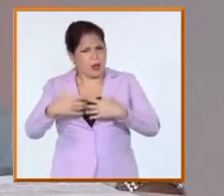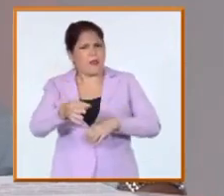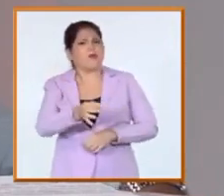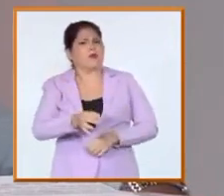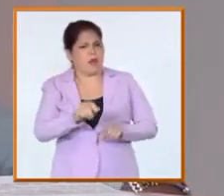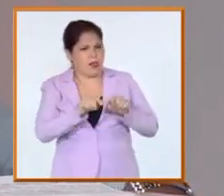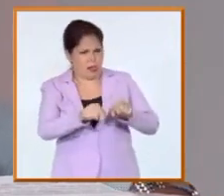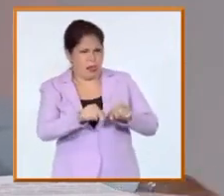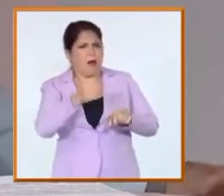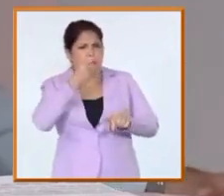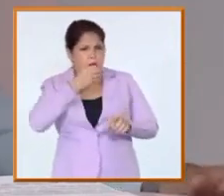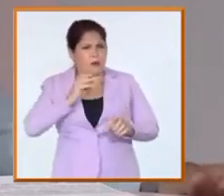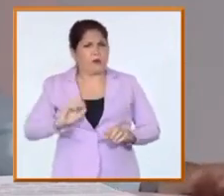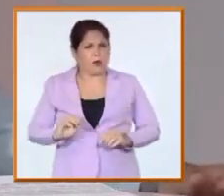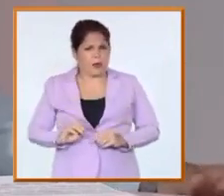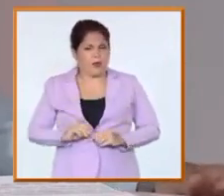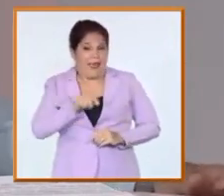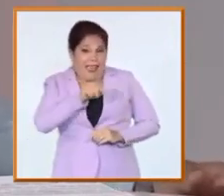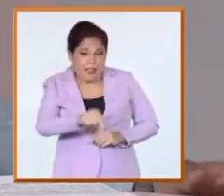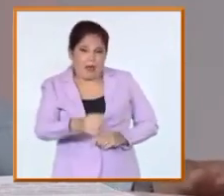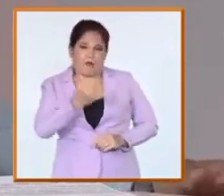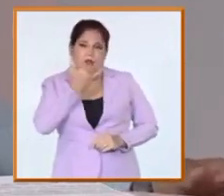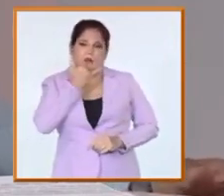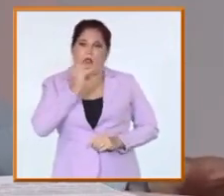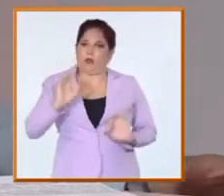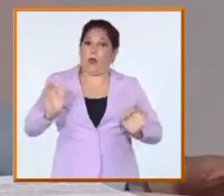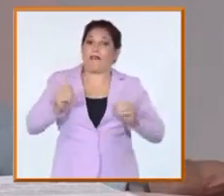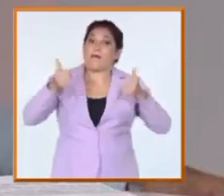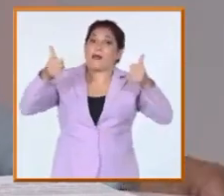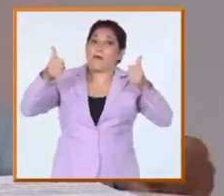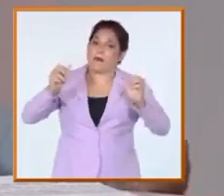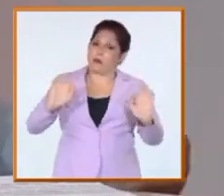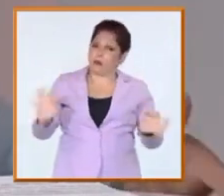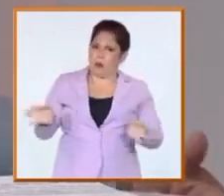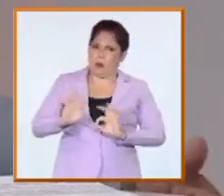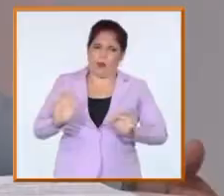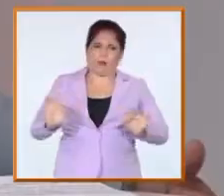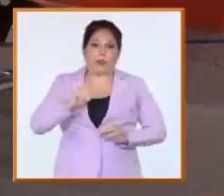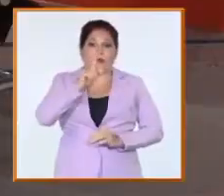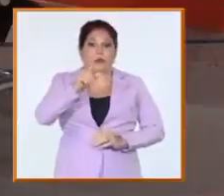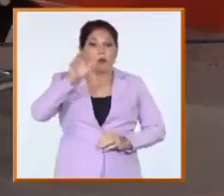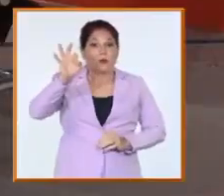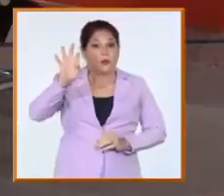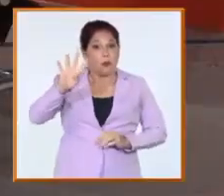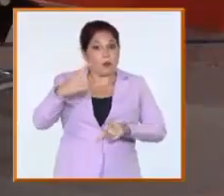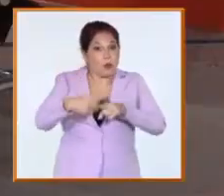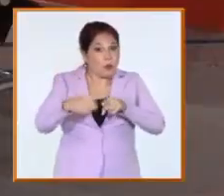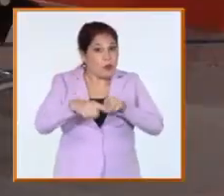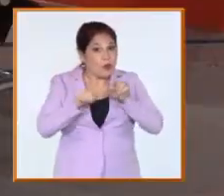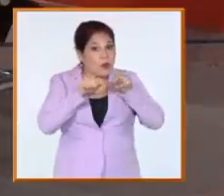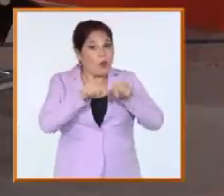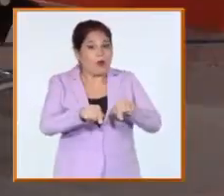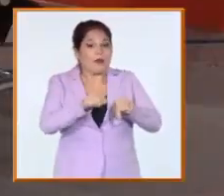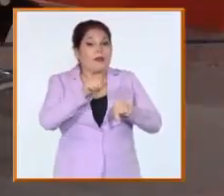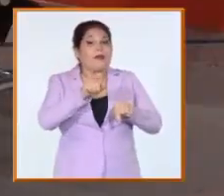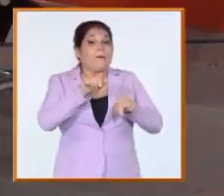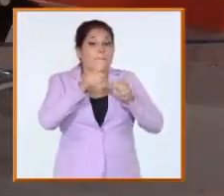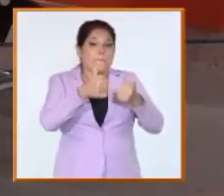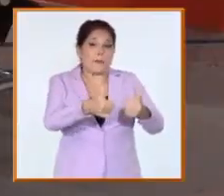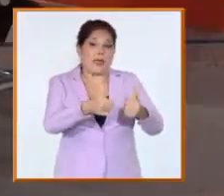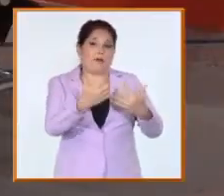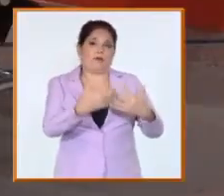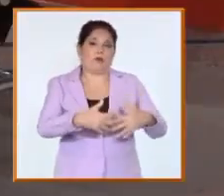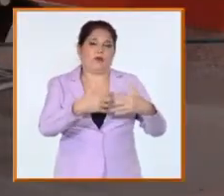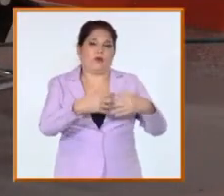territorios y ahí donde estamos en no solo producir los 184 productos sino producir los 184 productos